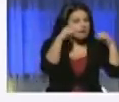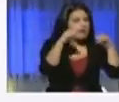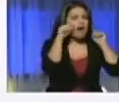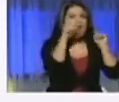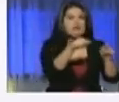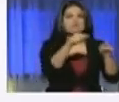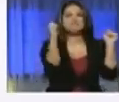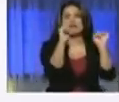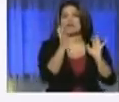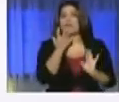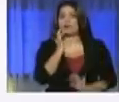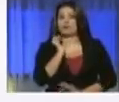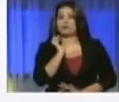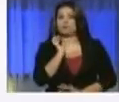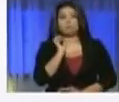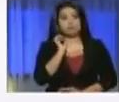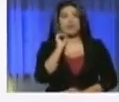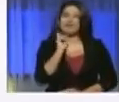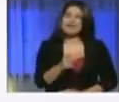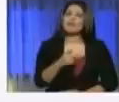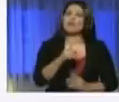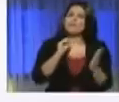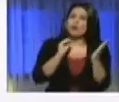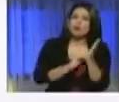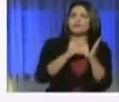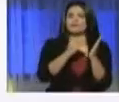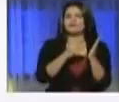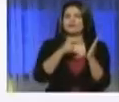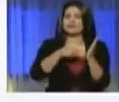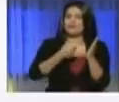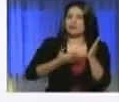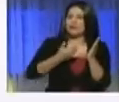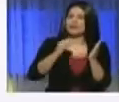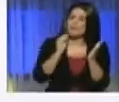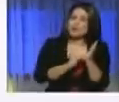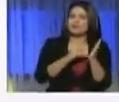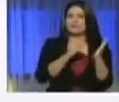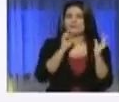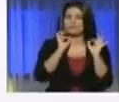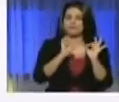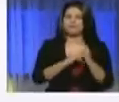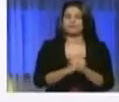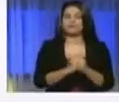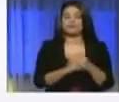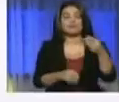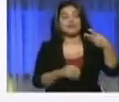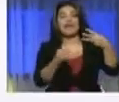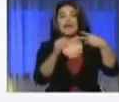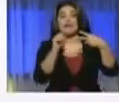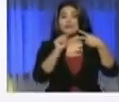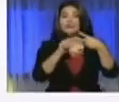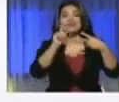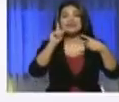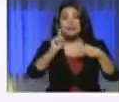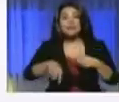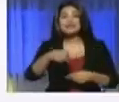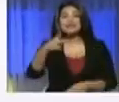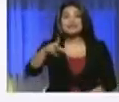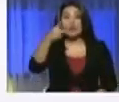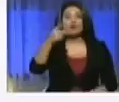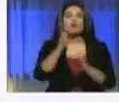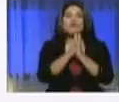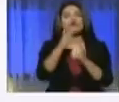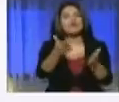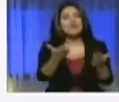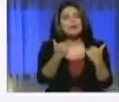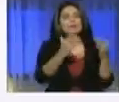eso hay que preverlo. El punto número dos, yo quiero el plan con detalle de la instalación del Centro